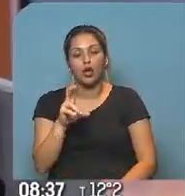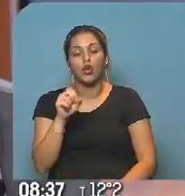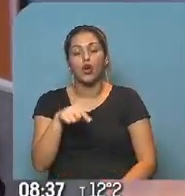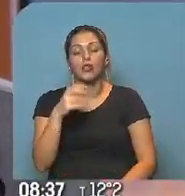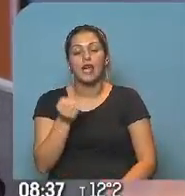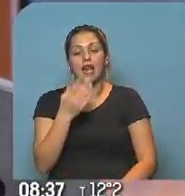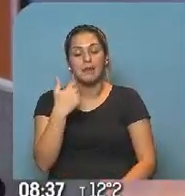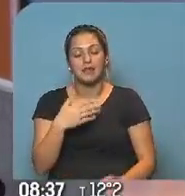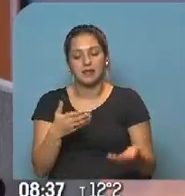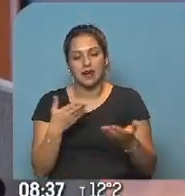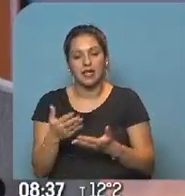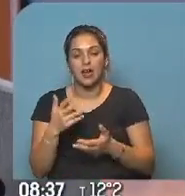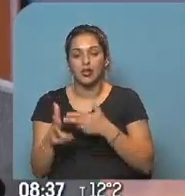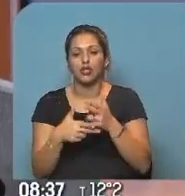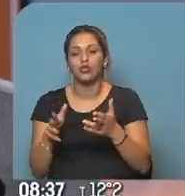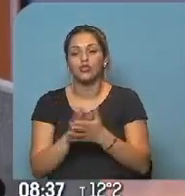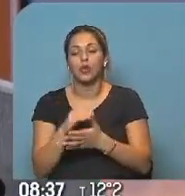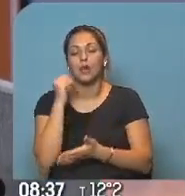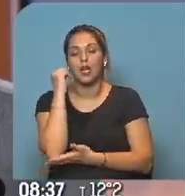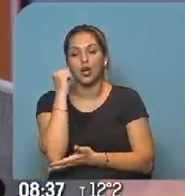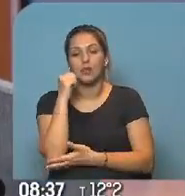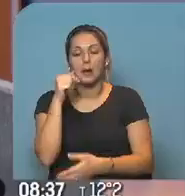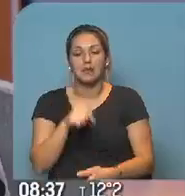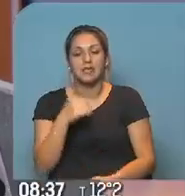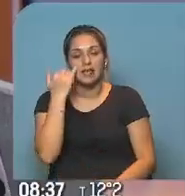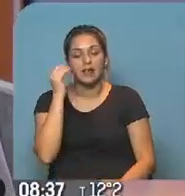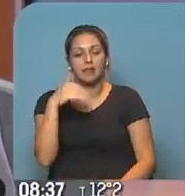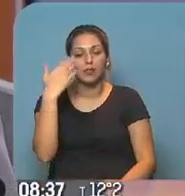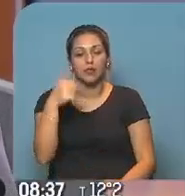y nos dio esta visión de la economía, este presente y futuro en la República Argentina.